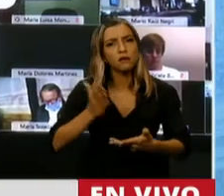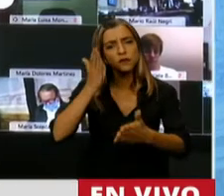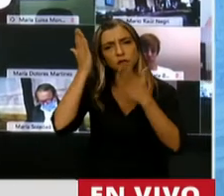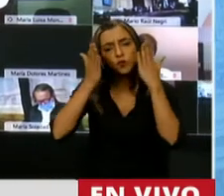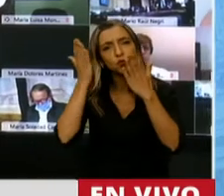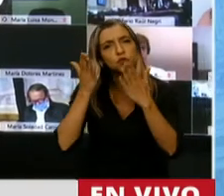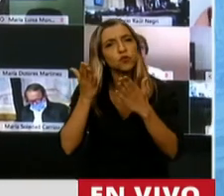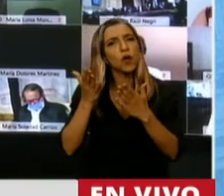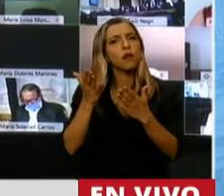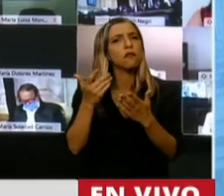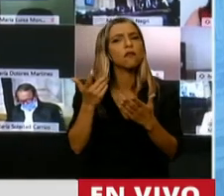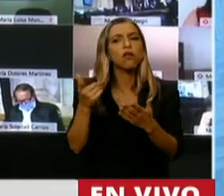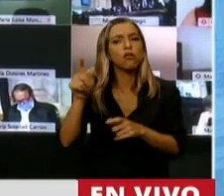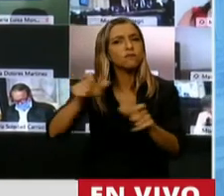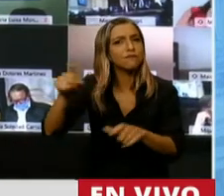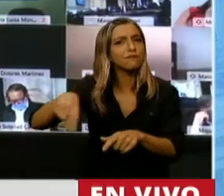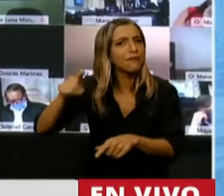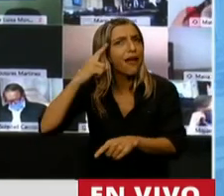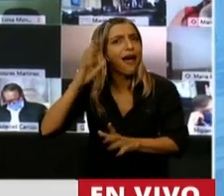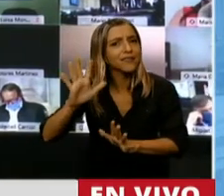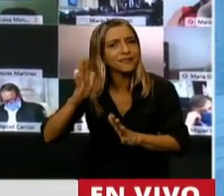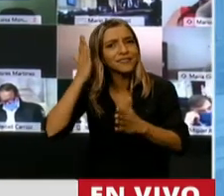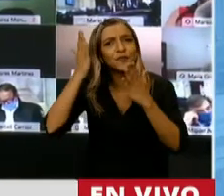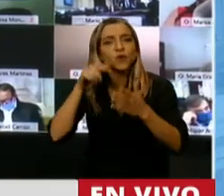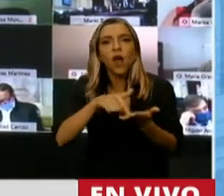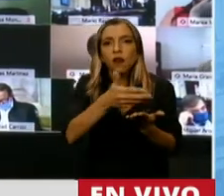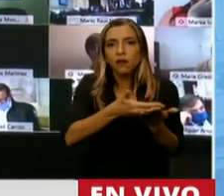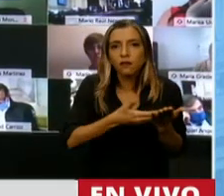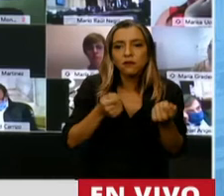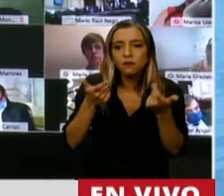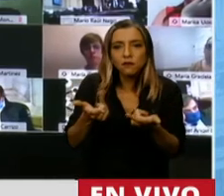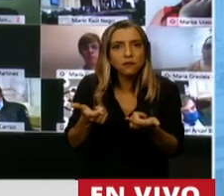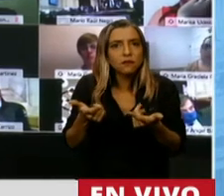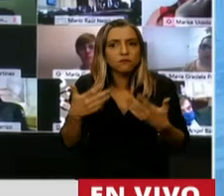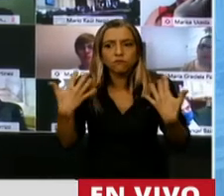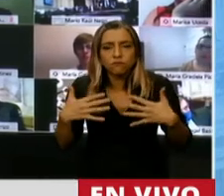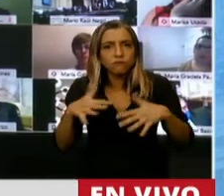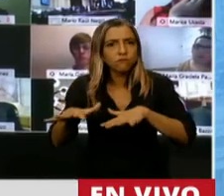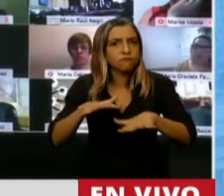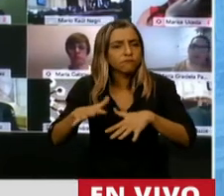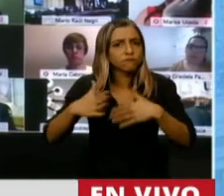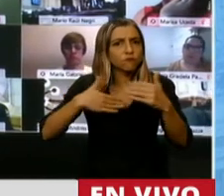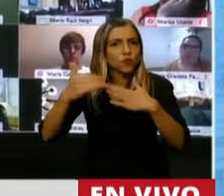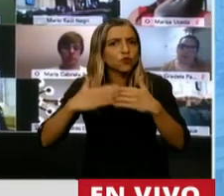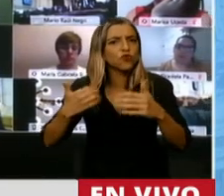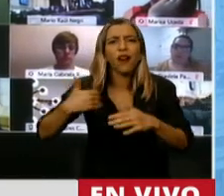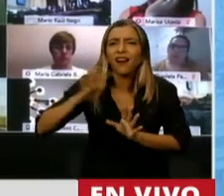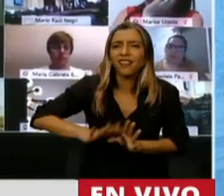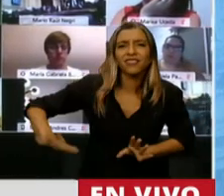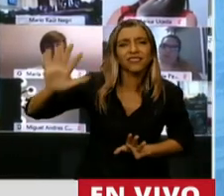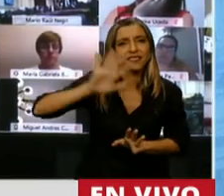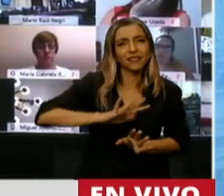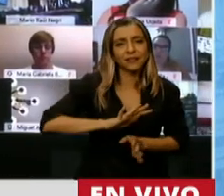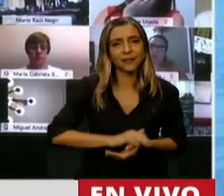argentinos refleja infinidades de obras a lo largo ya lo ancho de nuestra patria